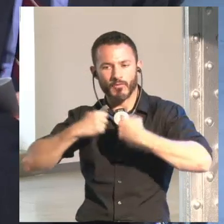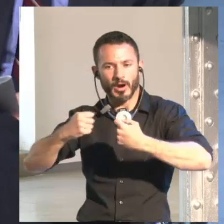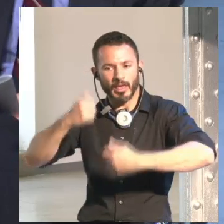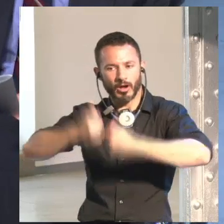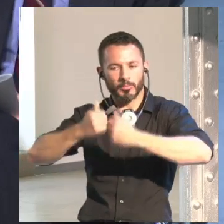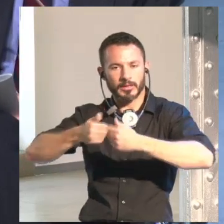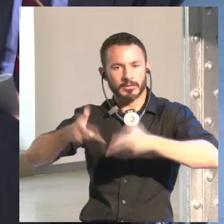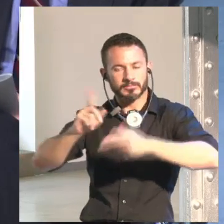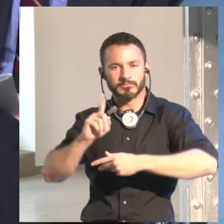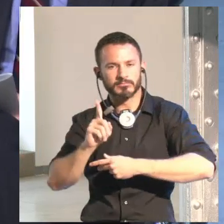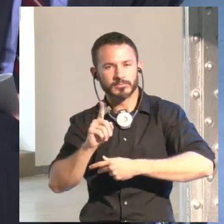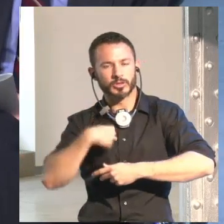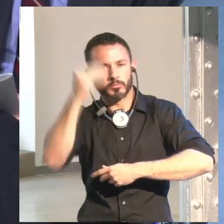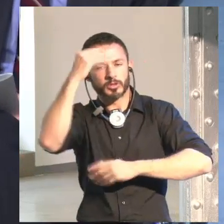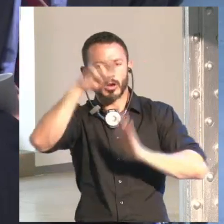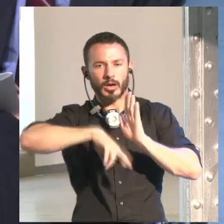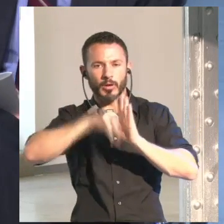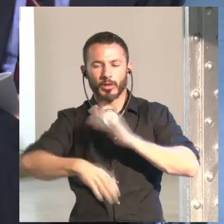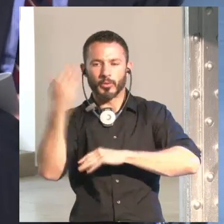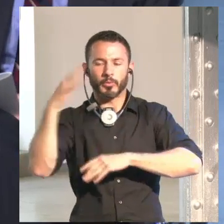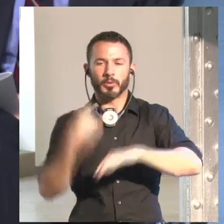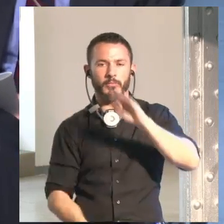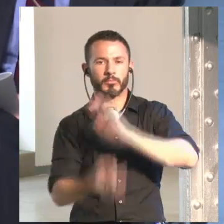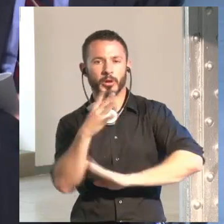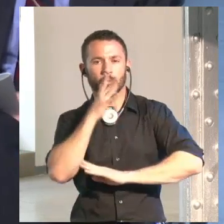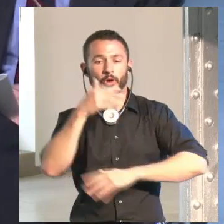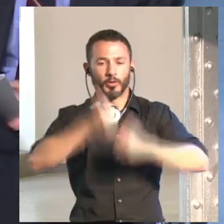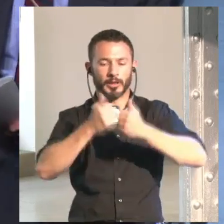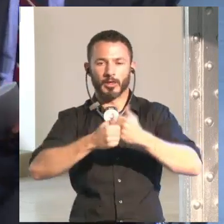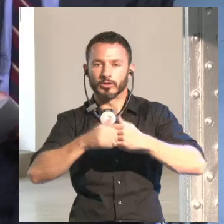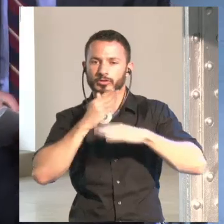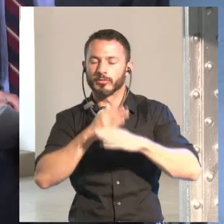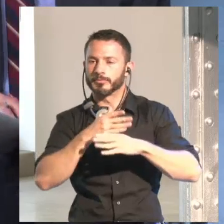compitan entre ellas? Yo creo que la regulación se creó cuando no había suficiente competencia.